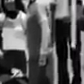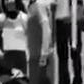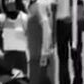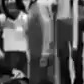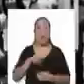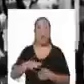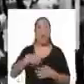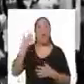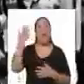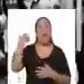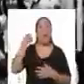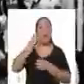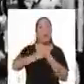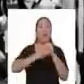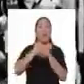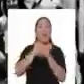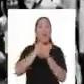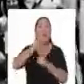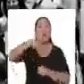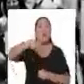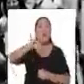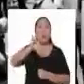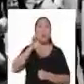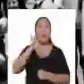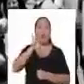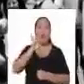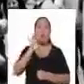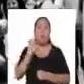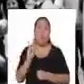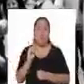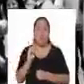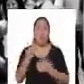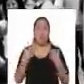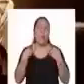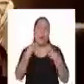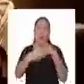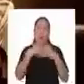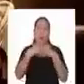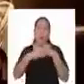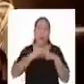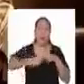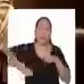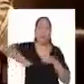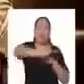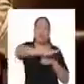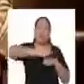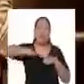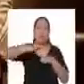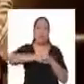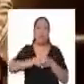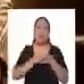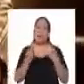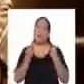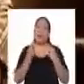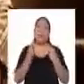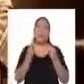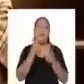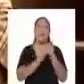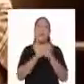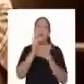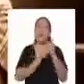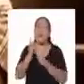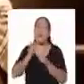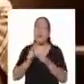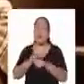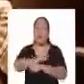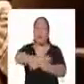En la década de 1980 se produjo una crisis generalizada que trajo consigo una masiva